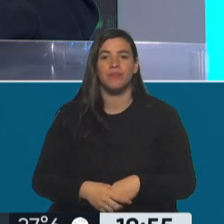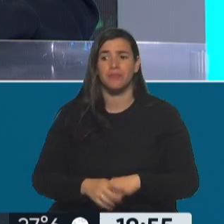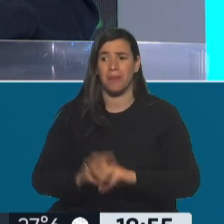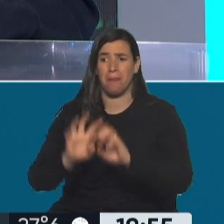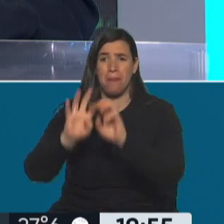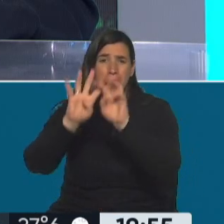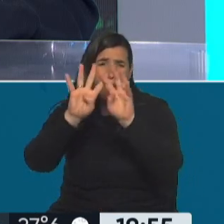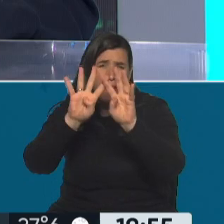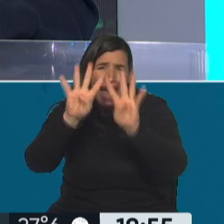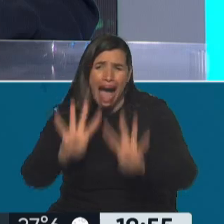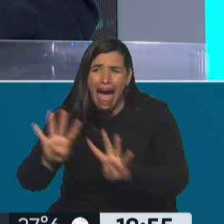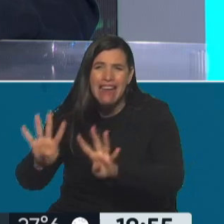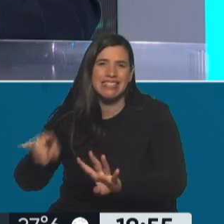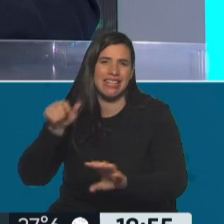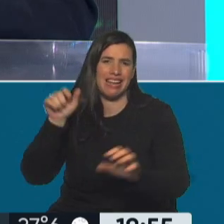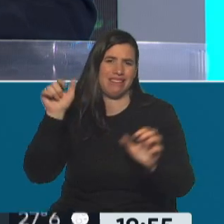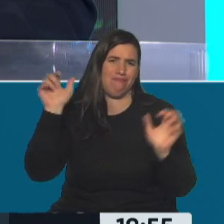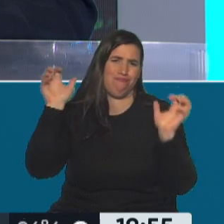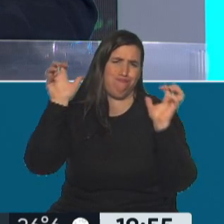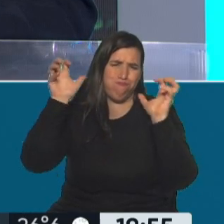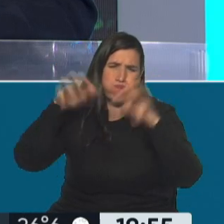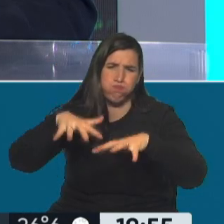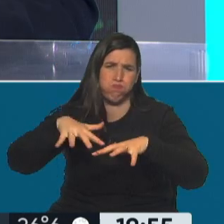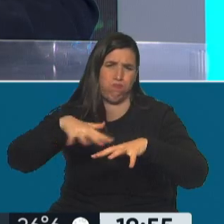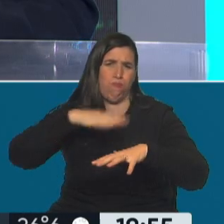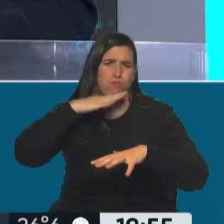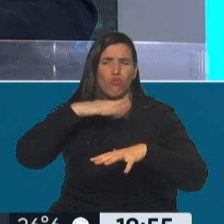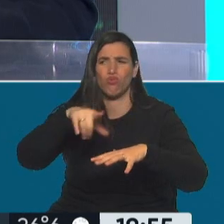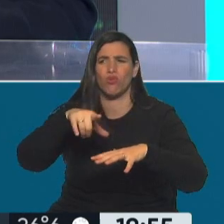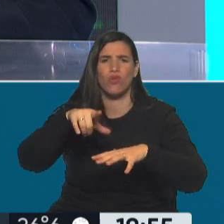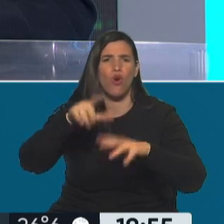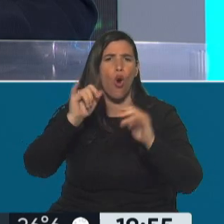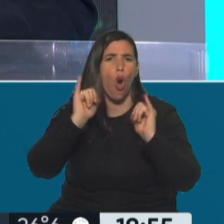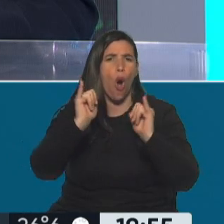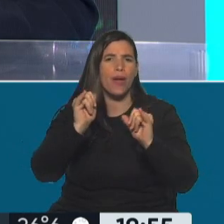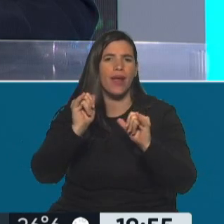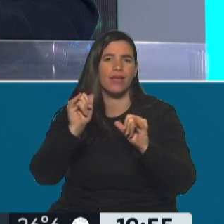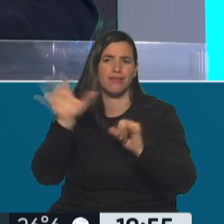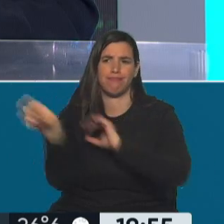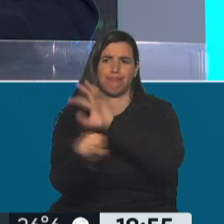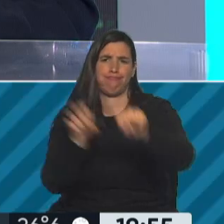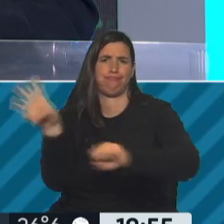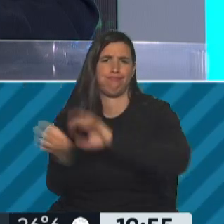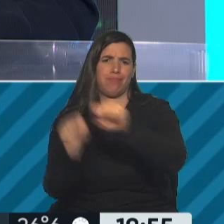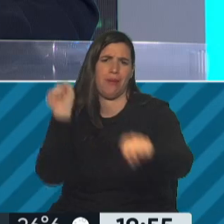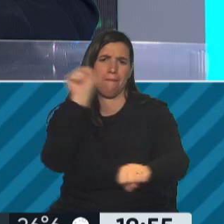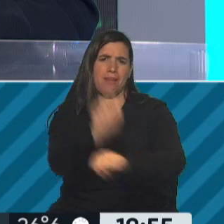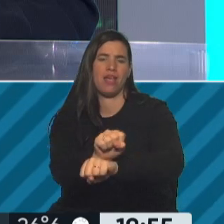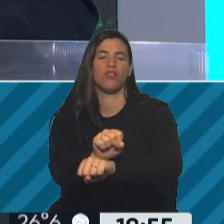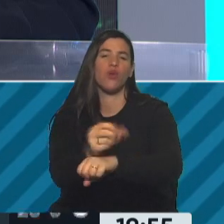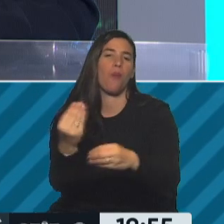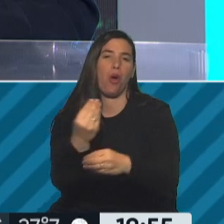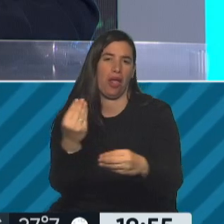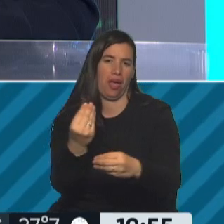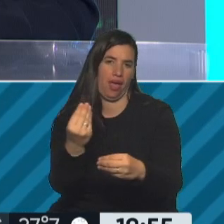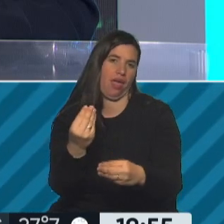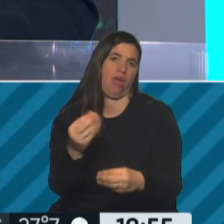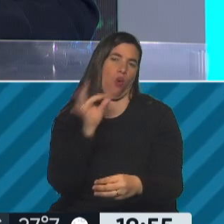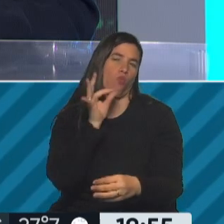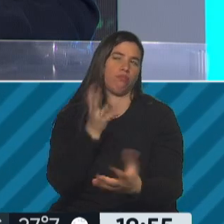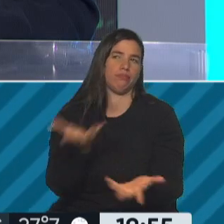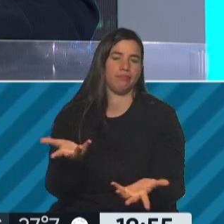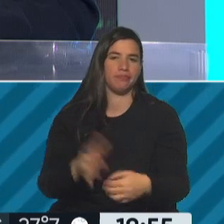claro, la última, tenemos ahí un par de minutos, sí, por favor. Hablabas recién de discursos que son pregnantes. Escuchamos en el informe también el de seguridad, o por lo menos el